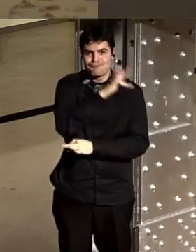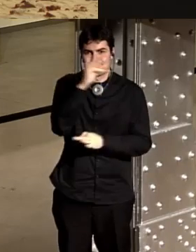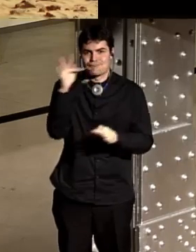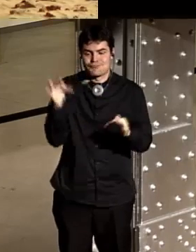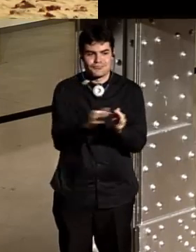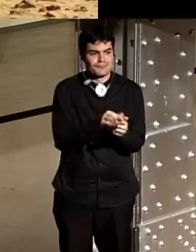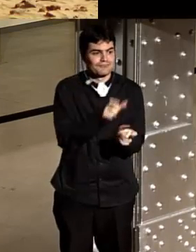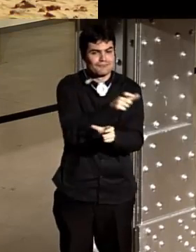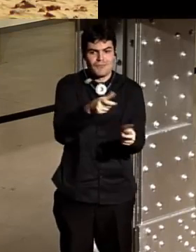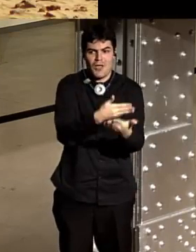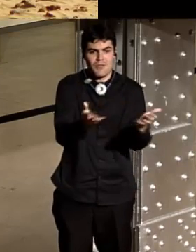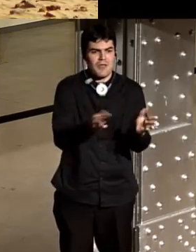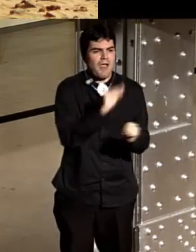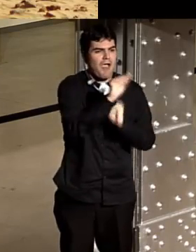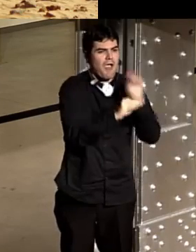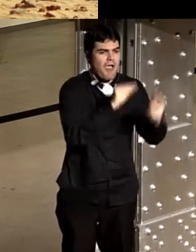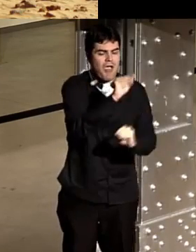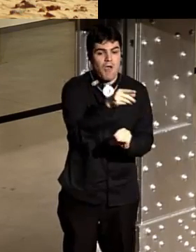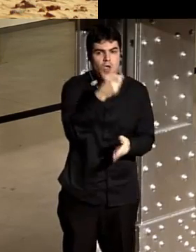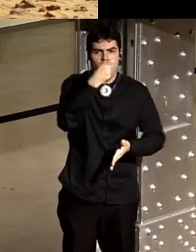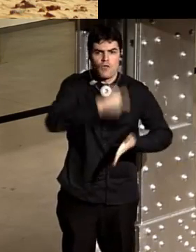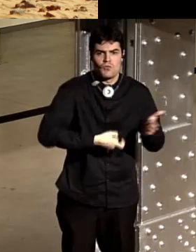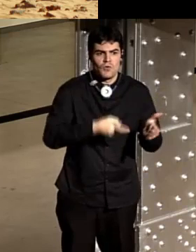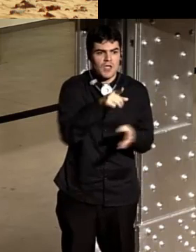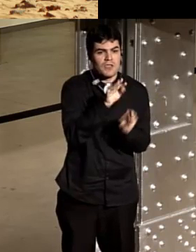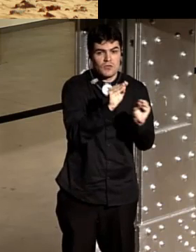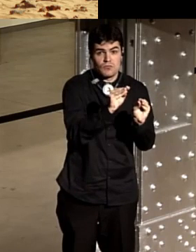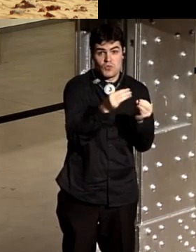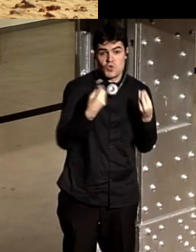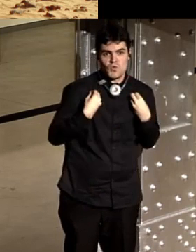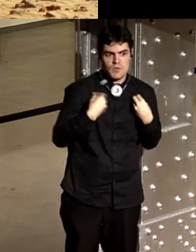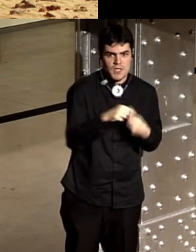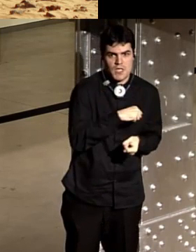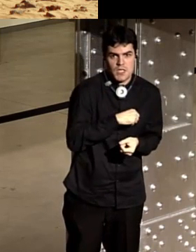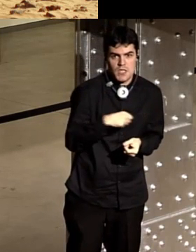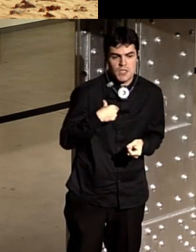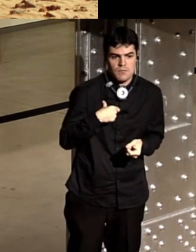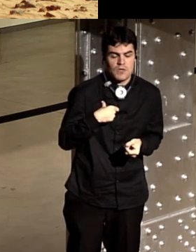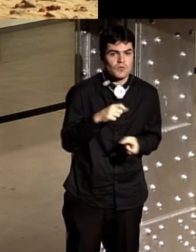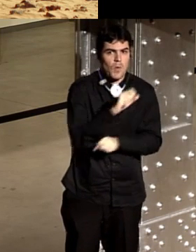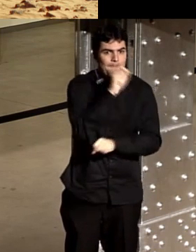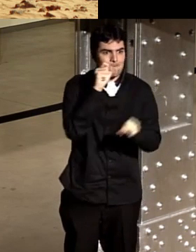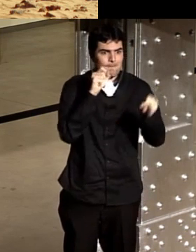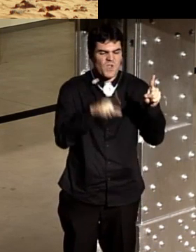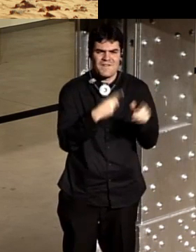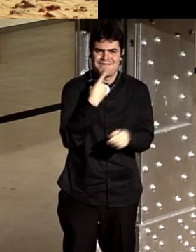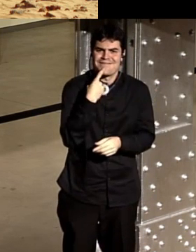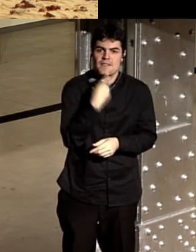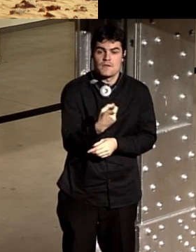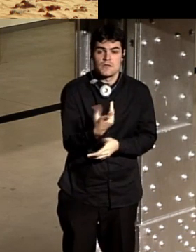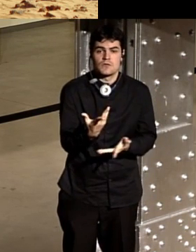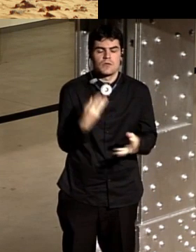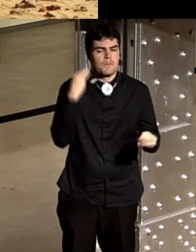la gente de las cosas más duras y más íntimas de su vida, como preguntas muy difíciles. Y